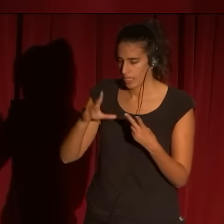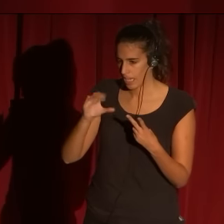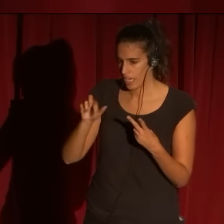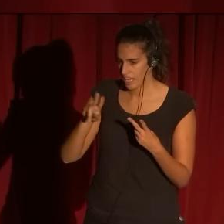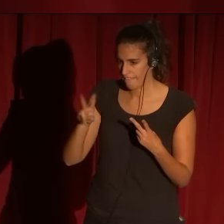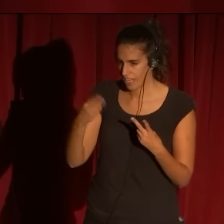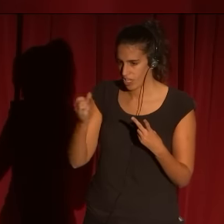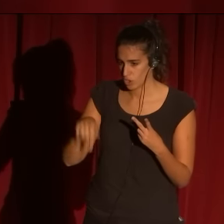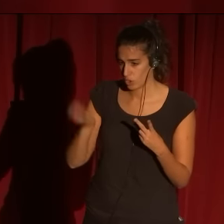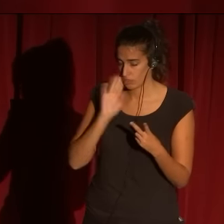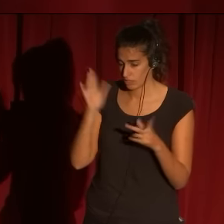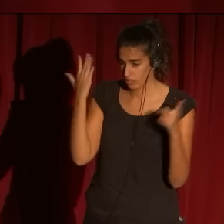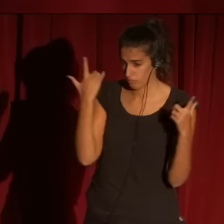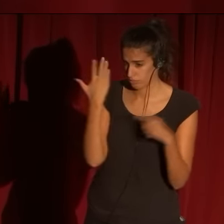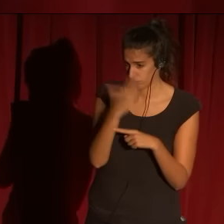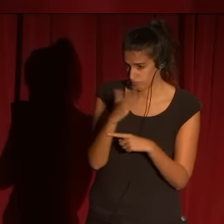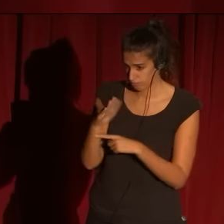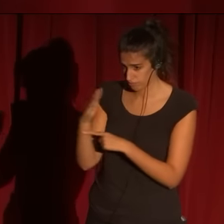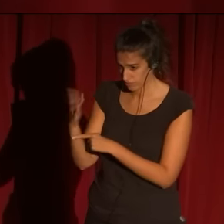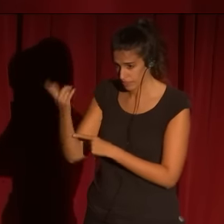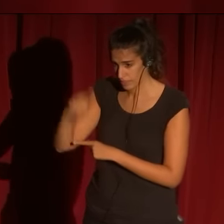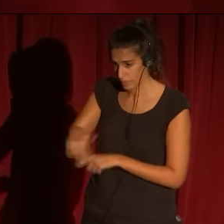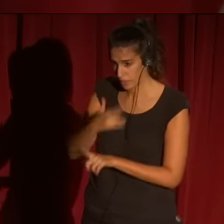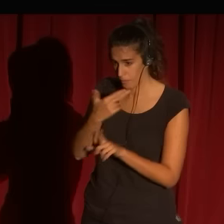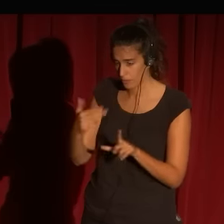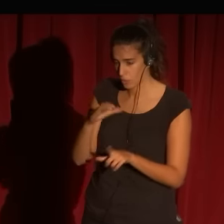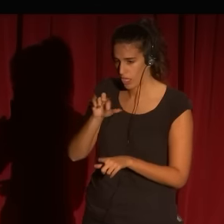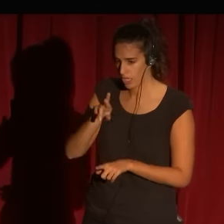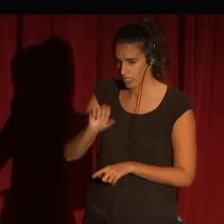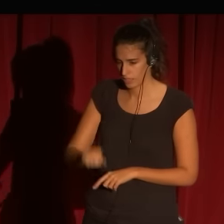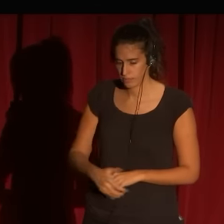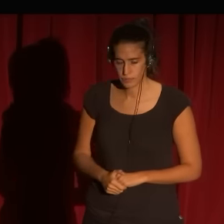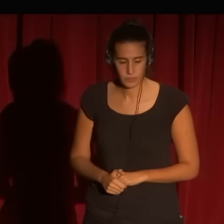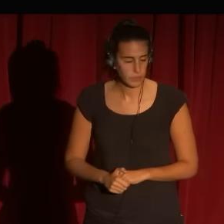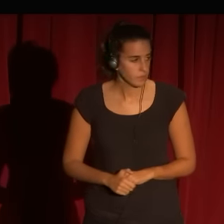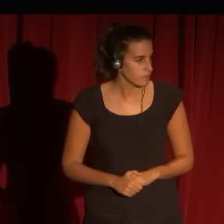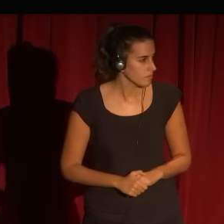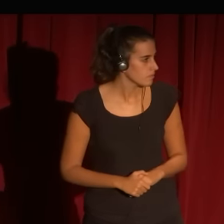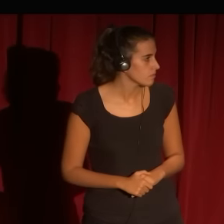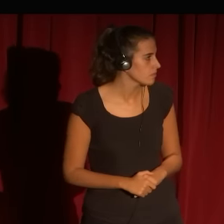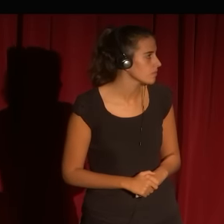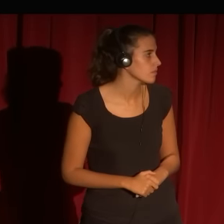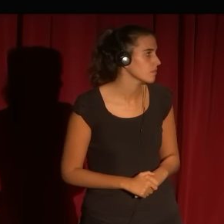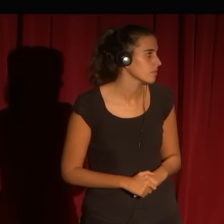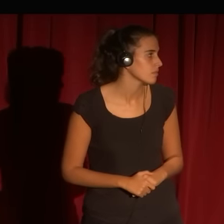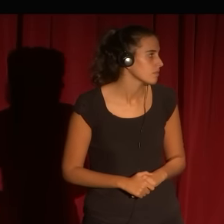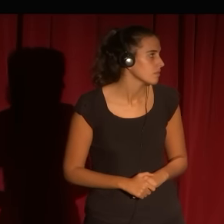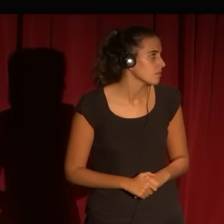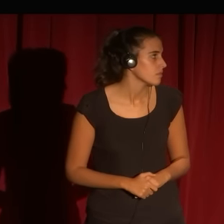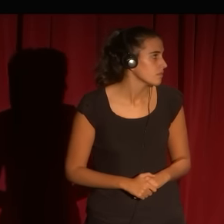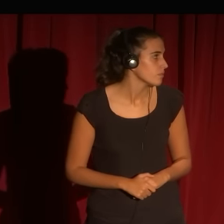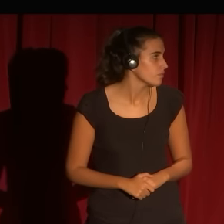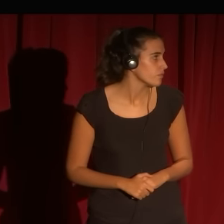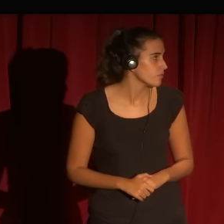os he enseñado antes y entre otras cosas también la pintura de Clara paters vamos a adentrarnos un poquito en